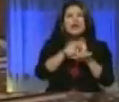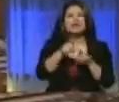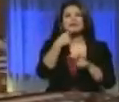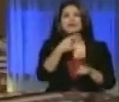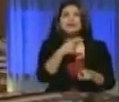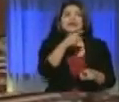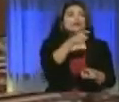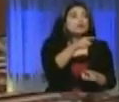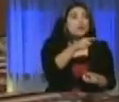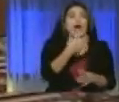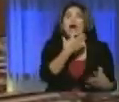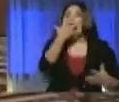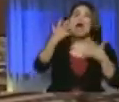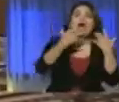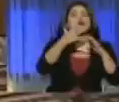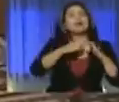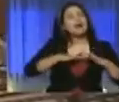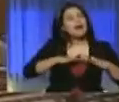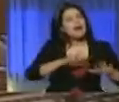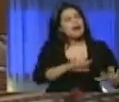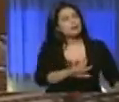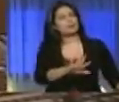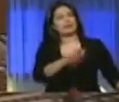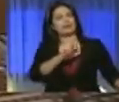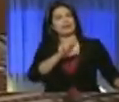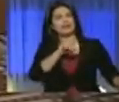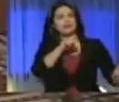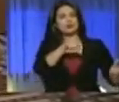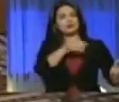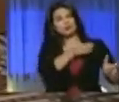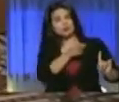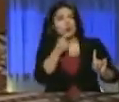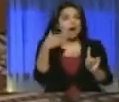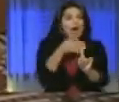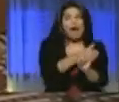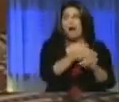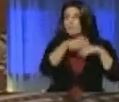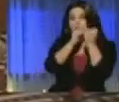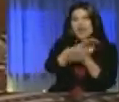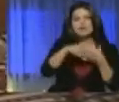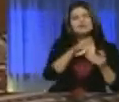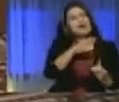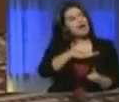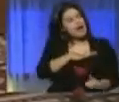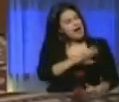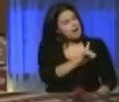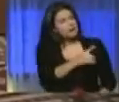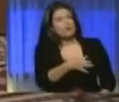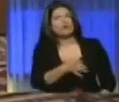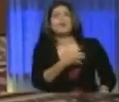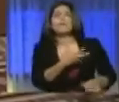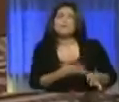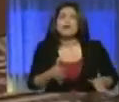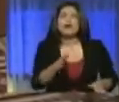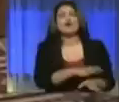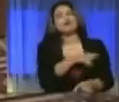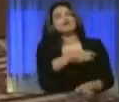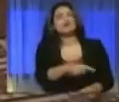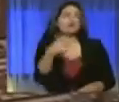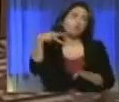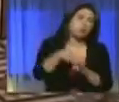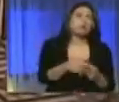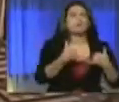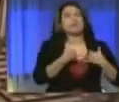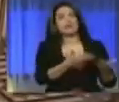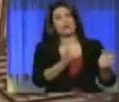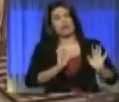que es peor. No te vayas por la violencia derecha que es peor. Es peor para ustedes. A nosotros no nos van a